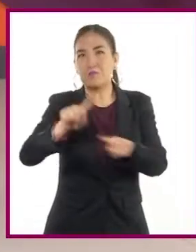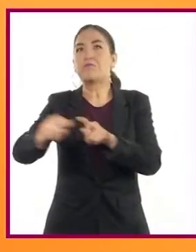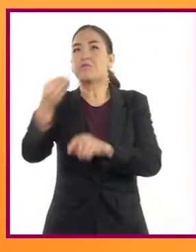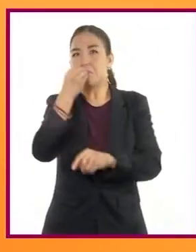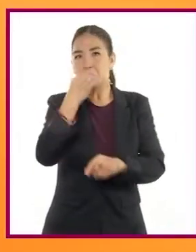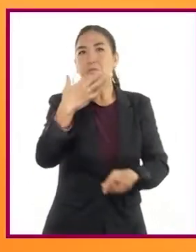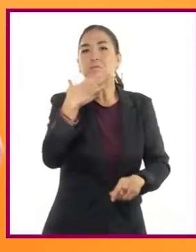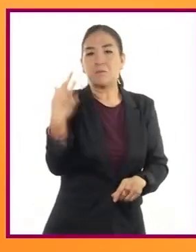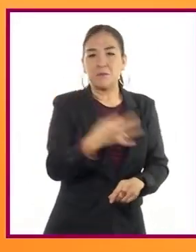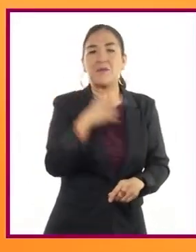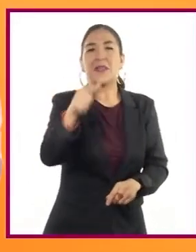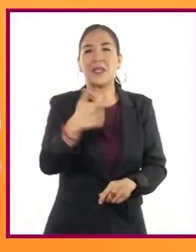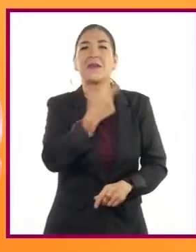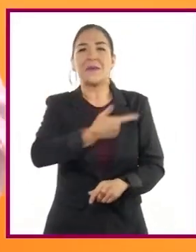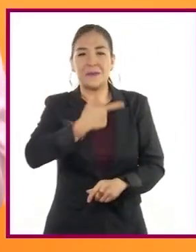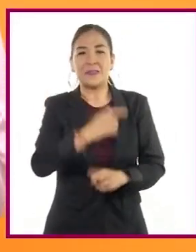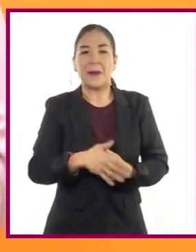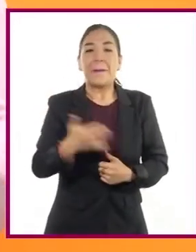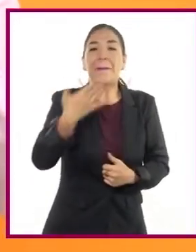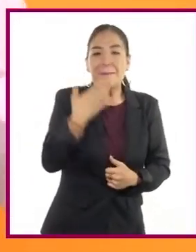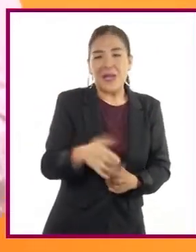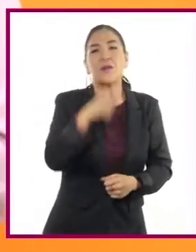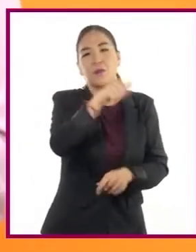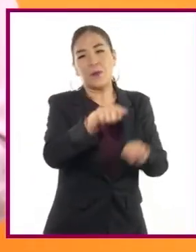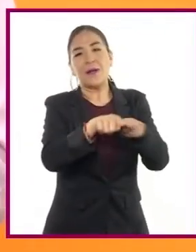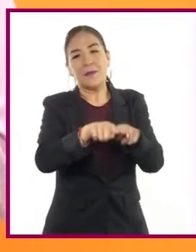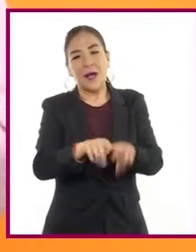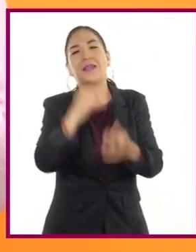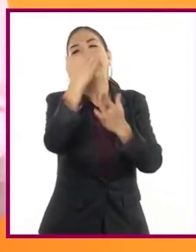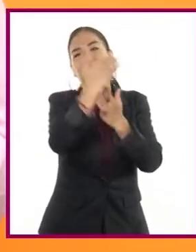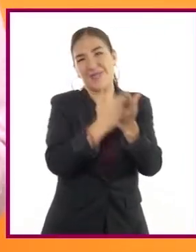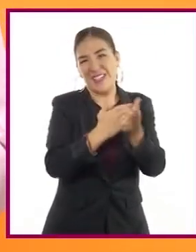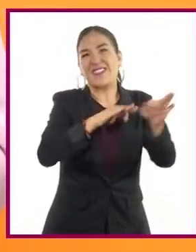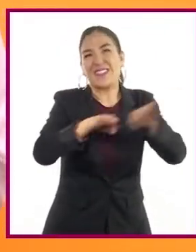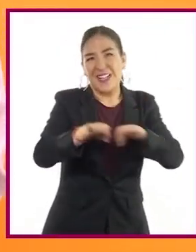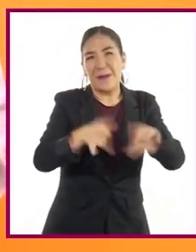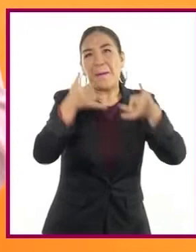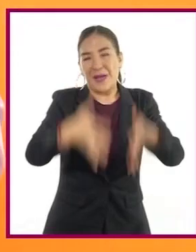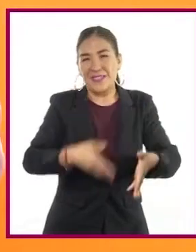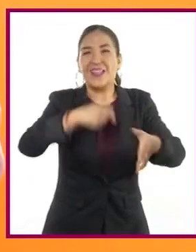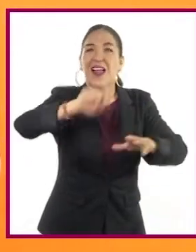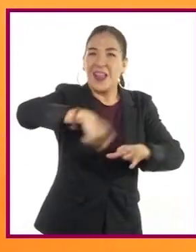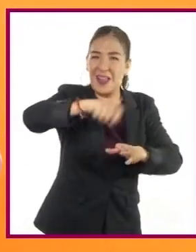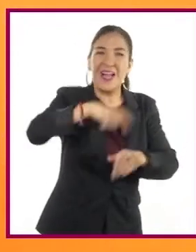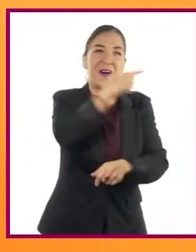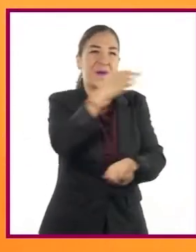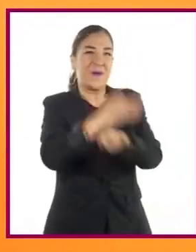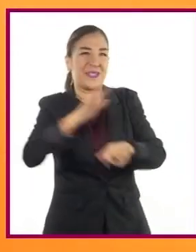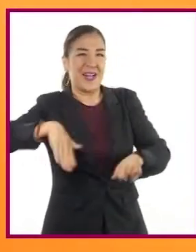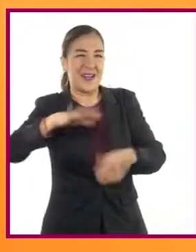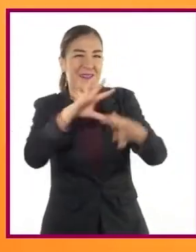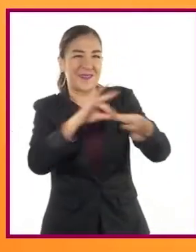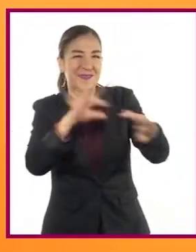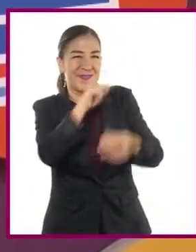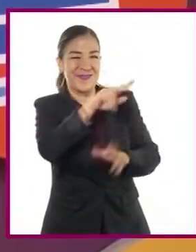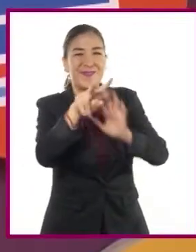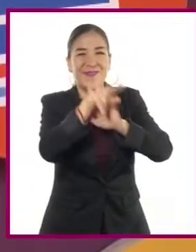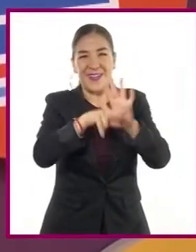platillos. ¡Qué bien! Así tu hermana trabaja menos, como lo menciona en el video. ¿Y cómo